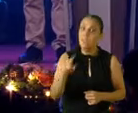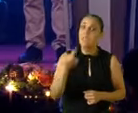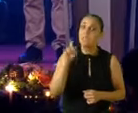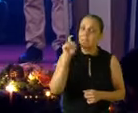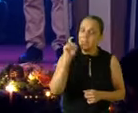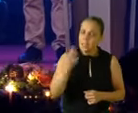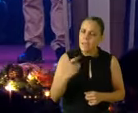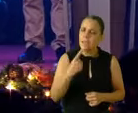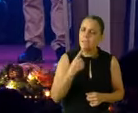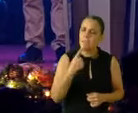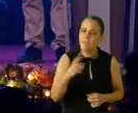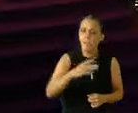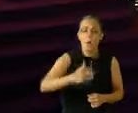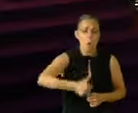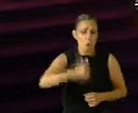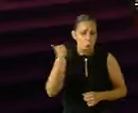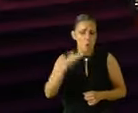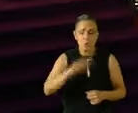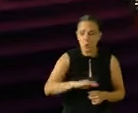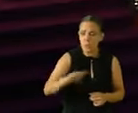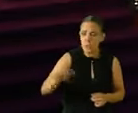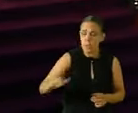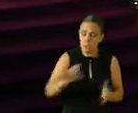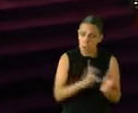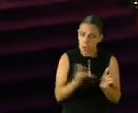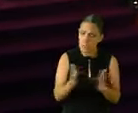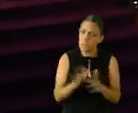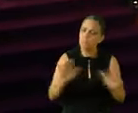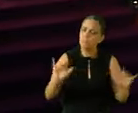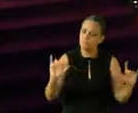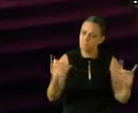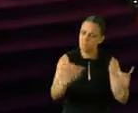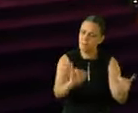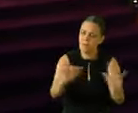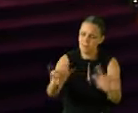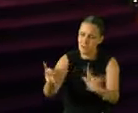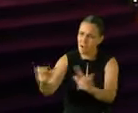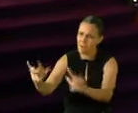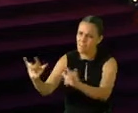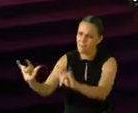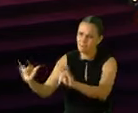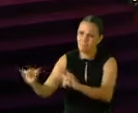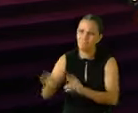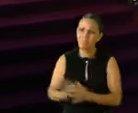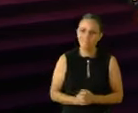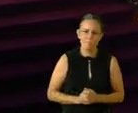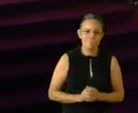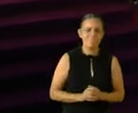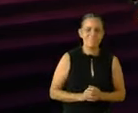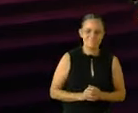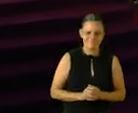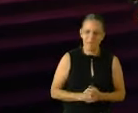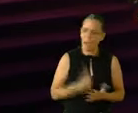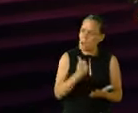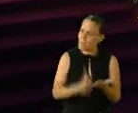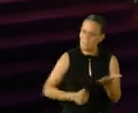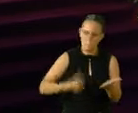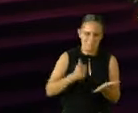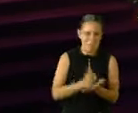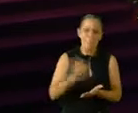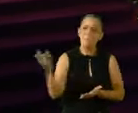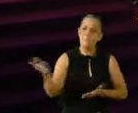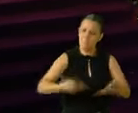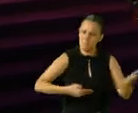los ama. Está bien, ¿vale? Allá en España es vale, allá todo es vale, todo vale. Aquí también todo vale. Amén.